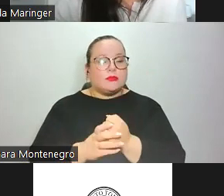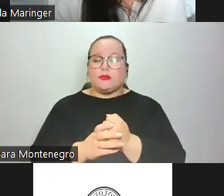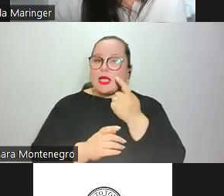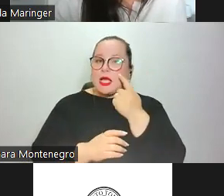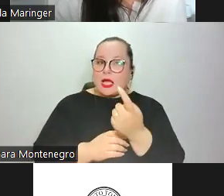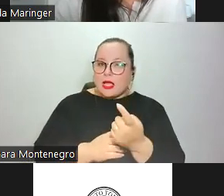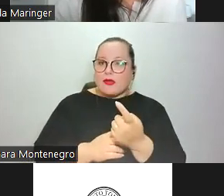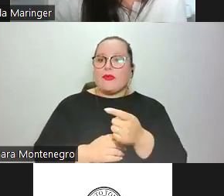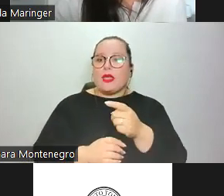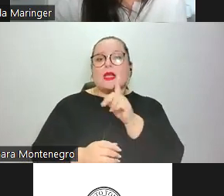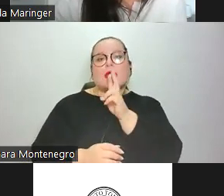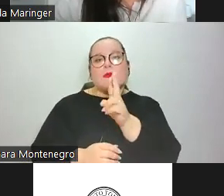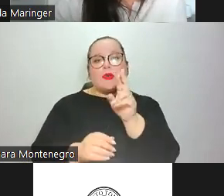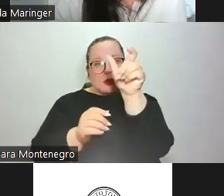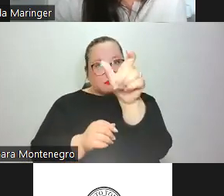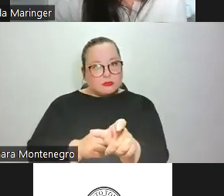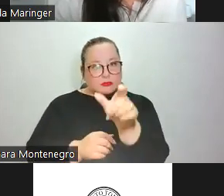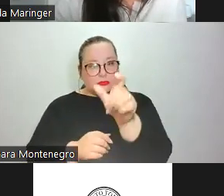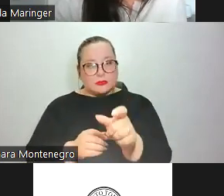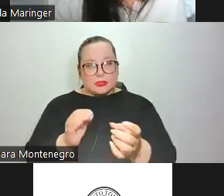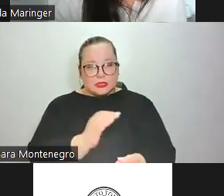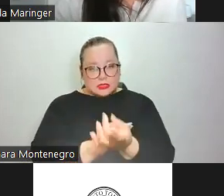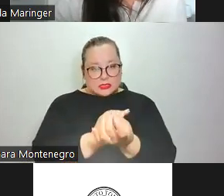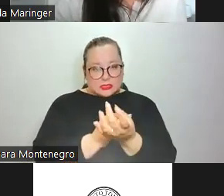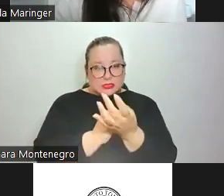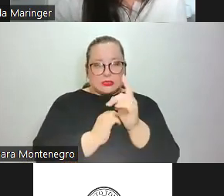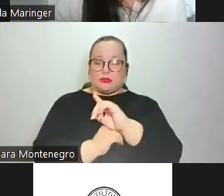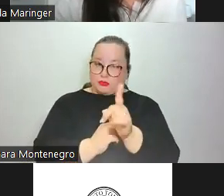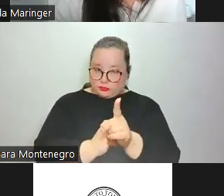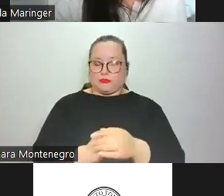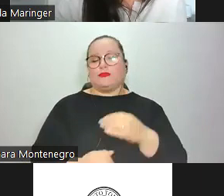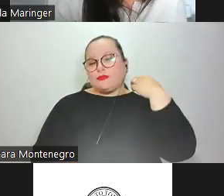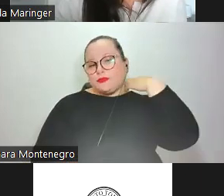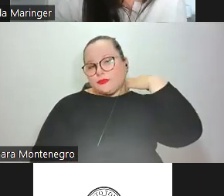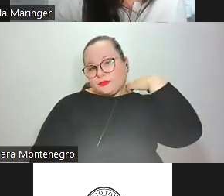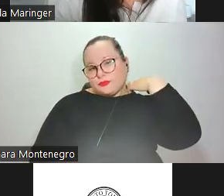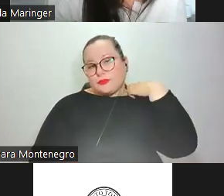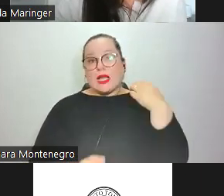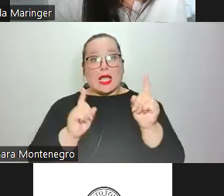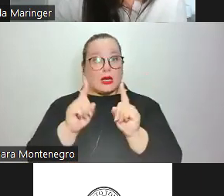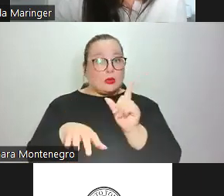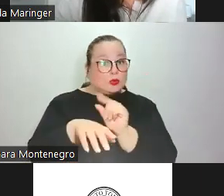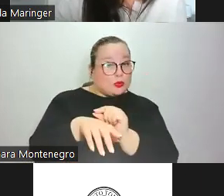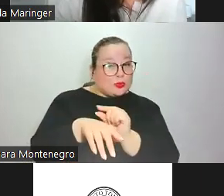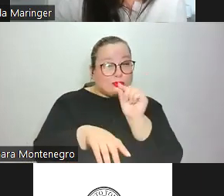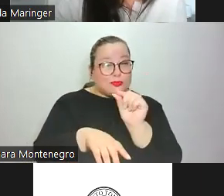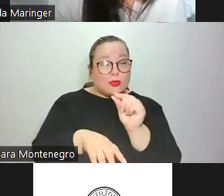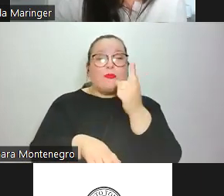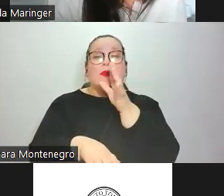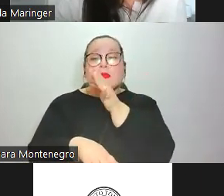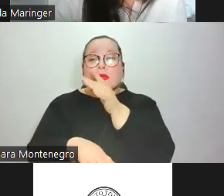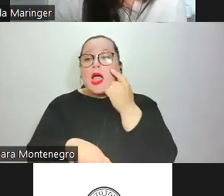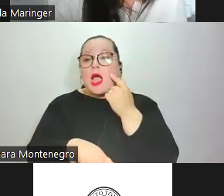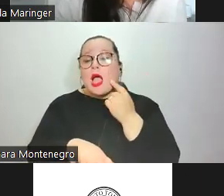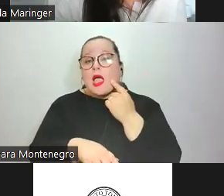contestar aquí en lo que se desplegó, no en el chat. Bien, vamos a darle unos segundos más, hasta un minuto,